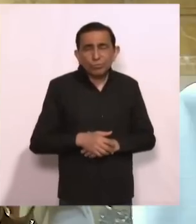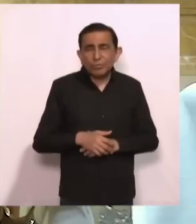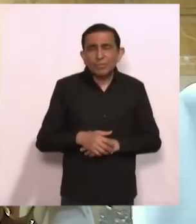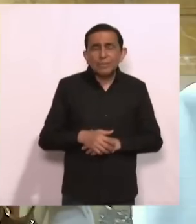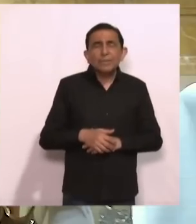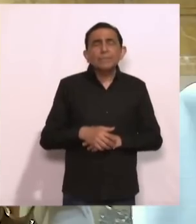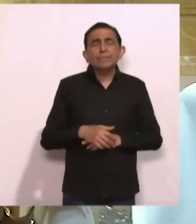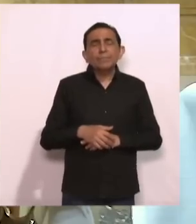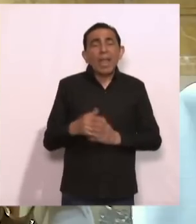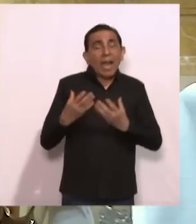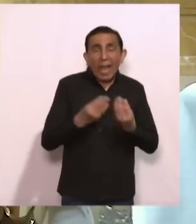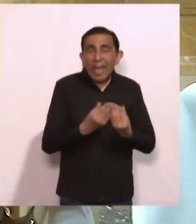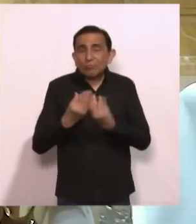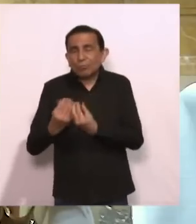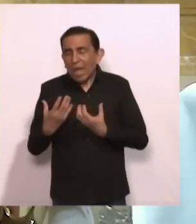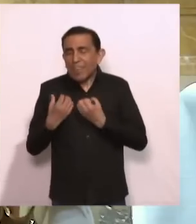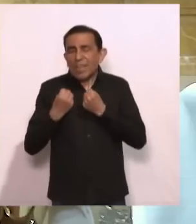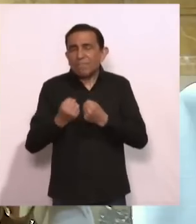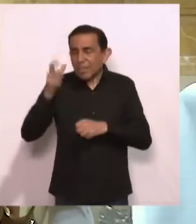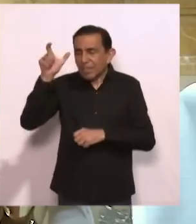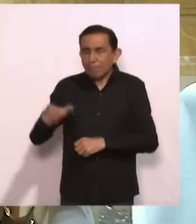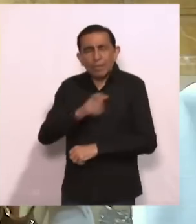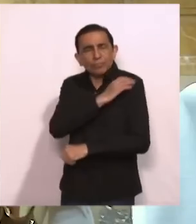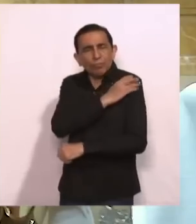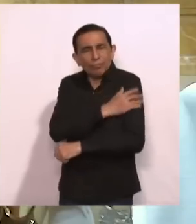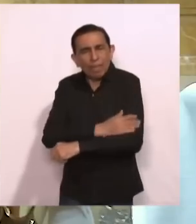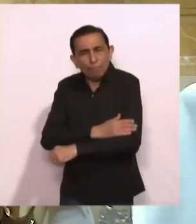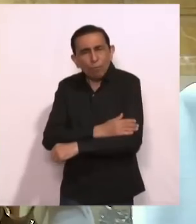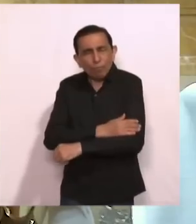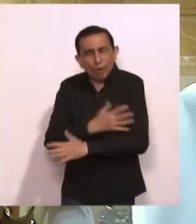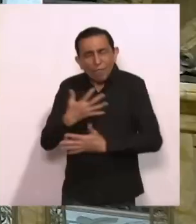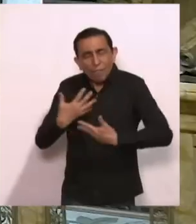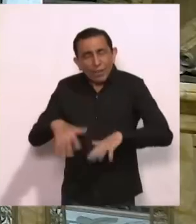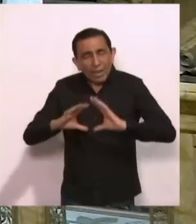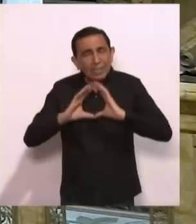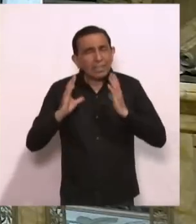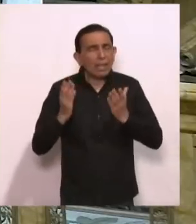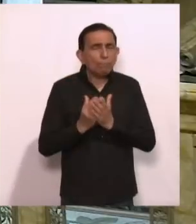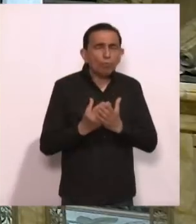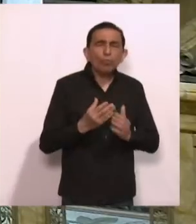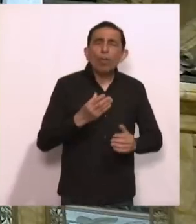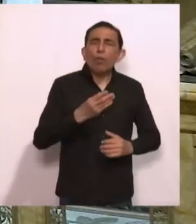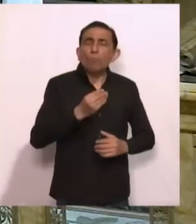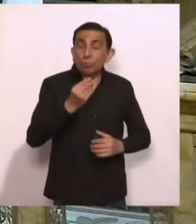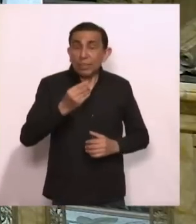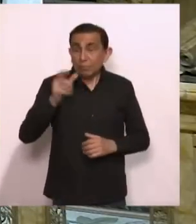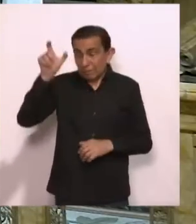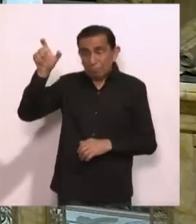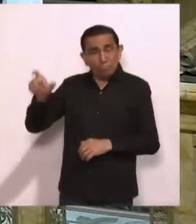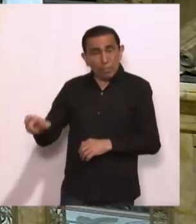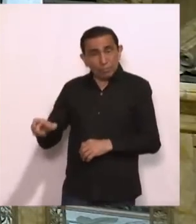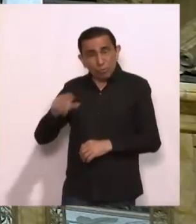pobres, defienden a los más frágiles de la tierra. Y muchas veces esos hombres,